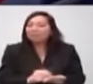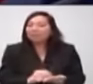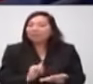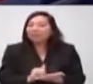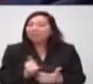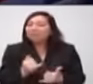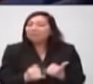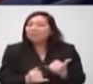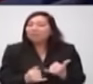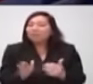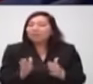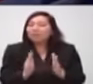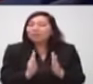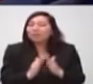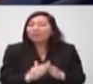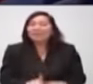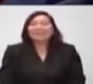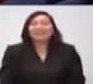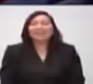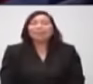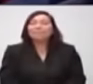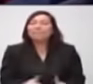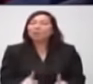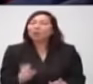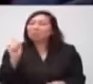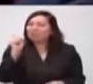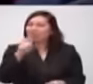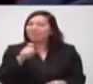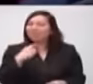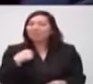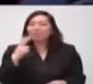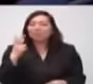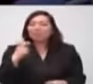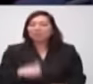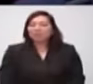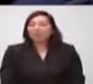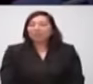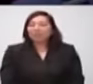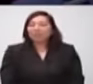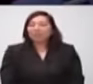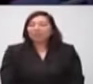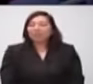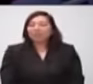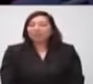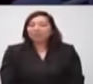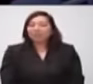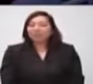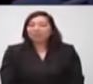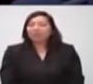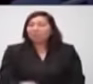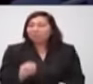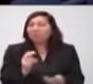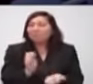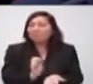las que finalmente se van a su casa. Pero acá lo grave y lo que hemos escuchado son que hay una